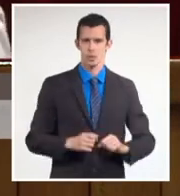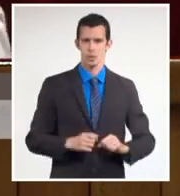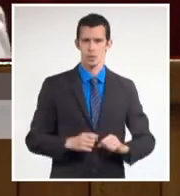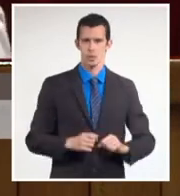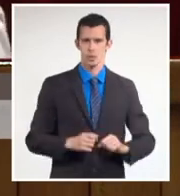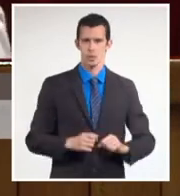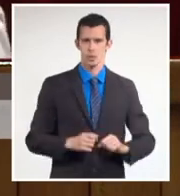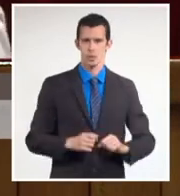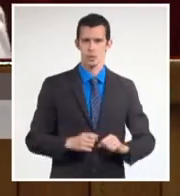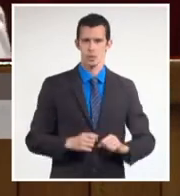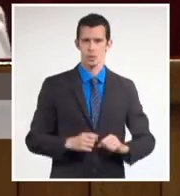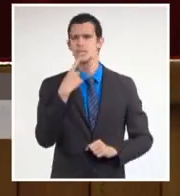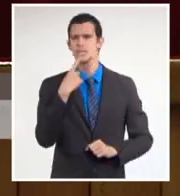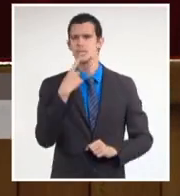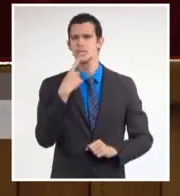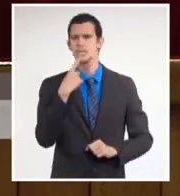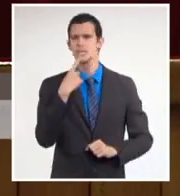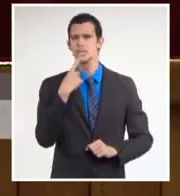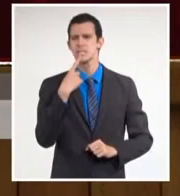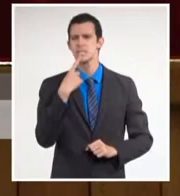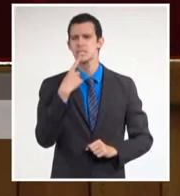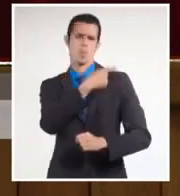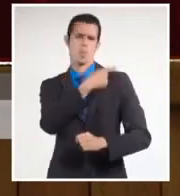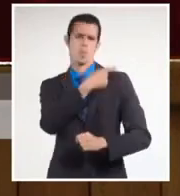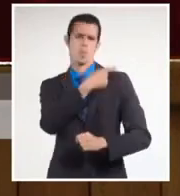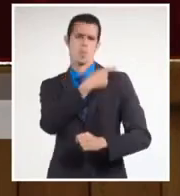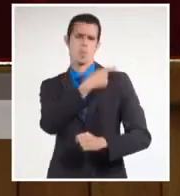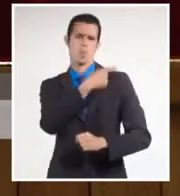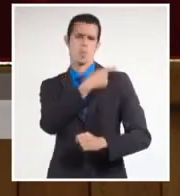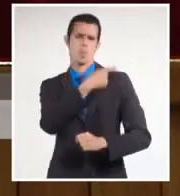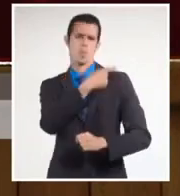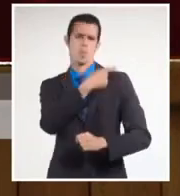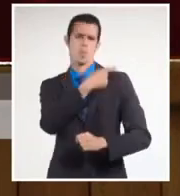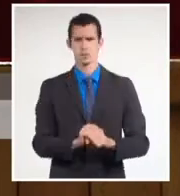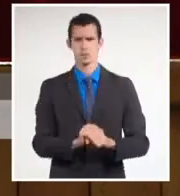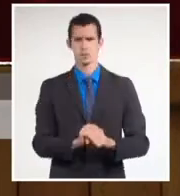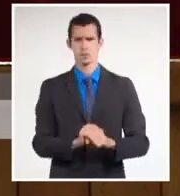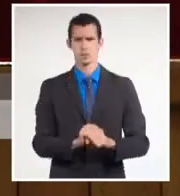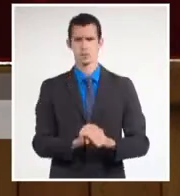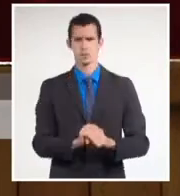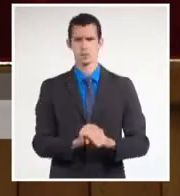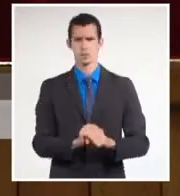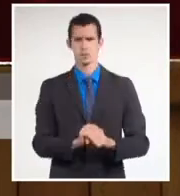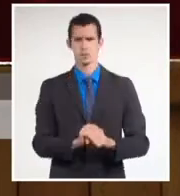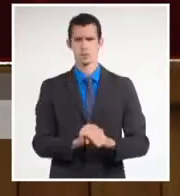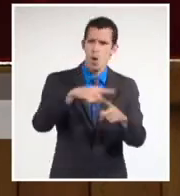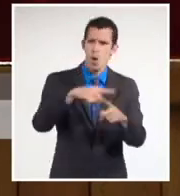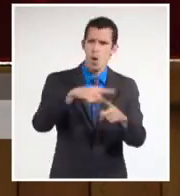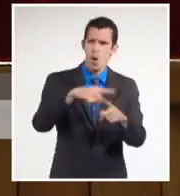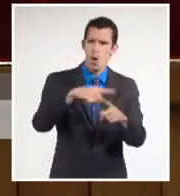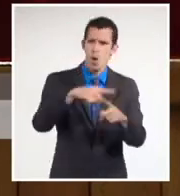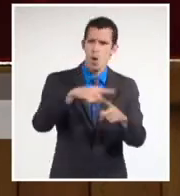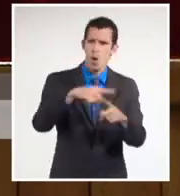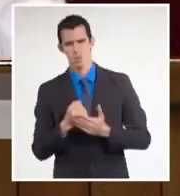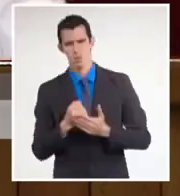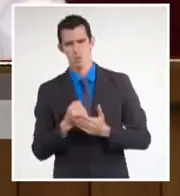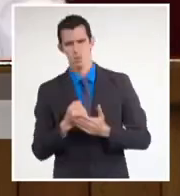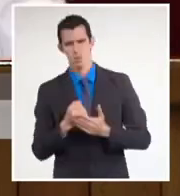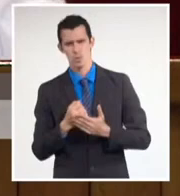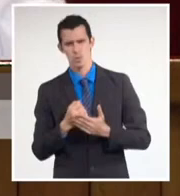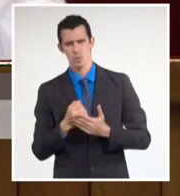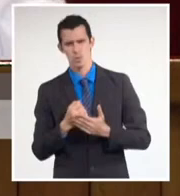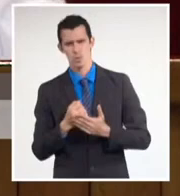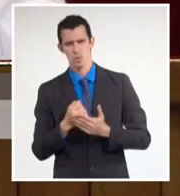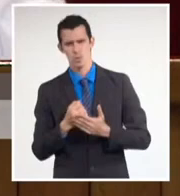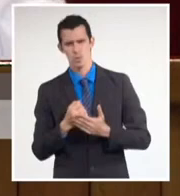y llamar a la conciencia y a la solidaridad, que es una fortaleza que, repito, tenemos para poder enfrentar con